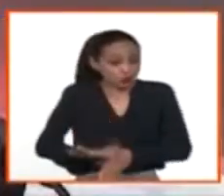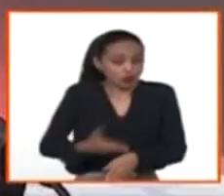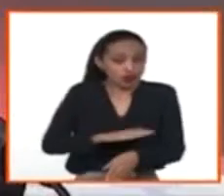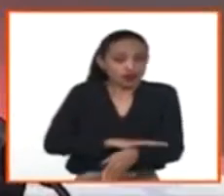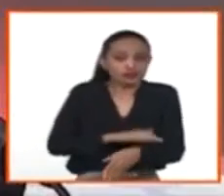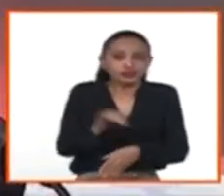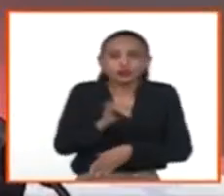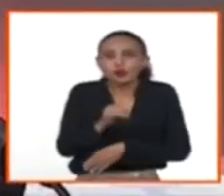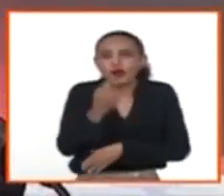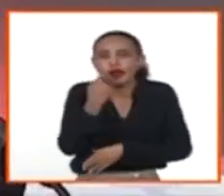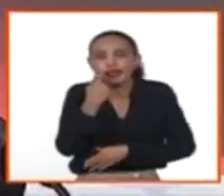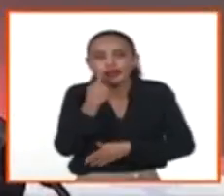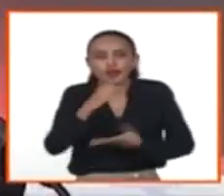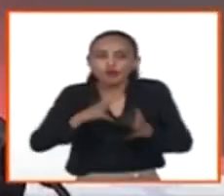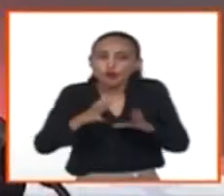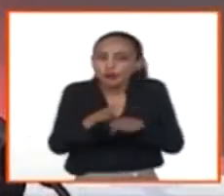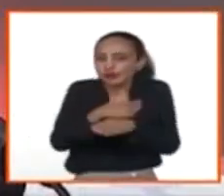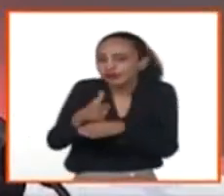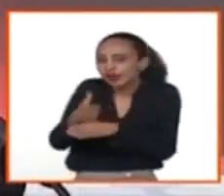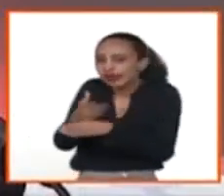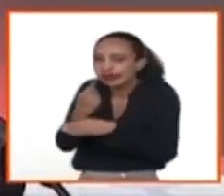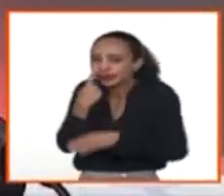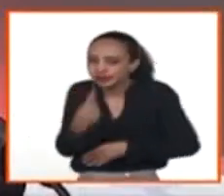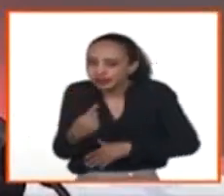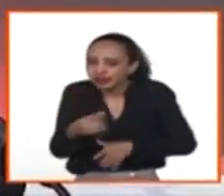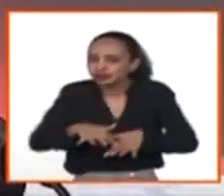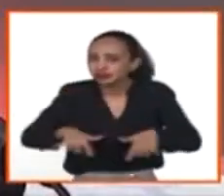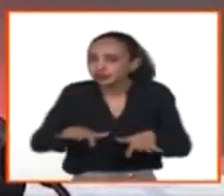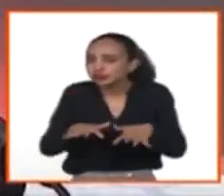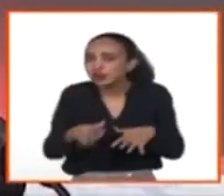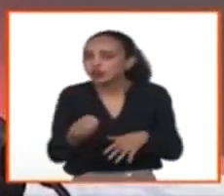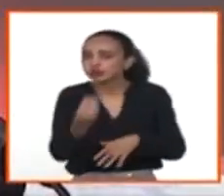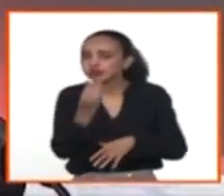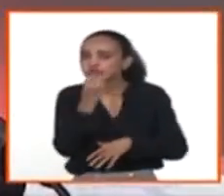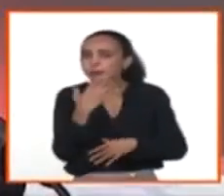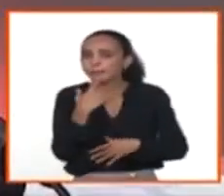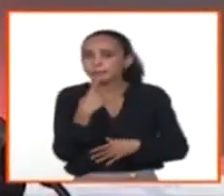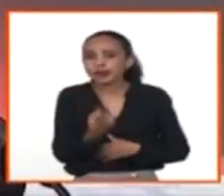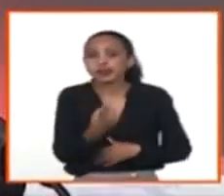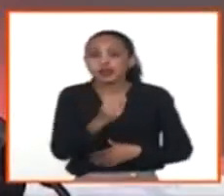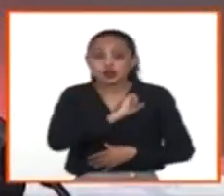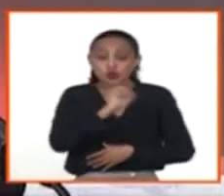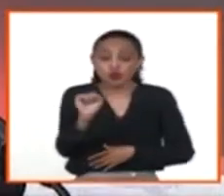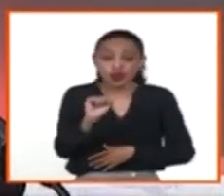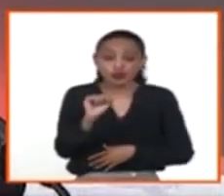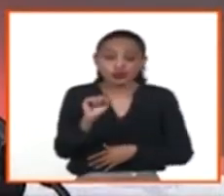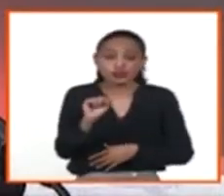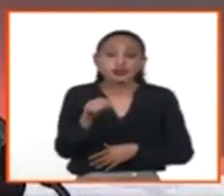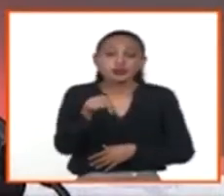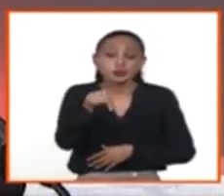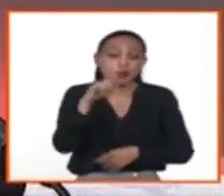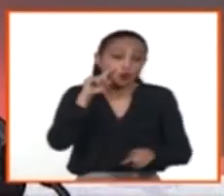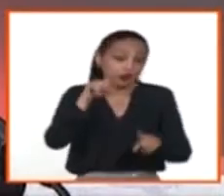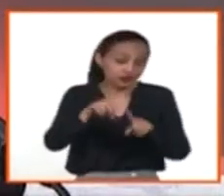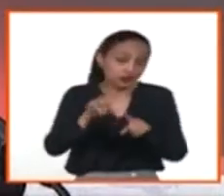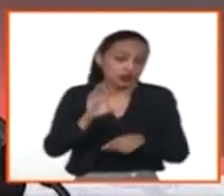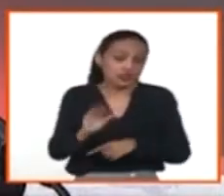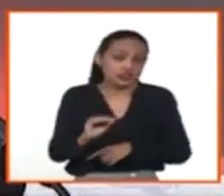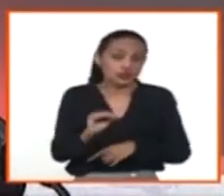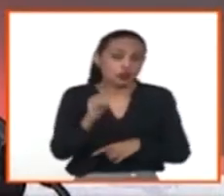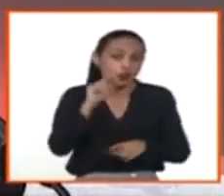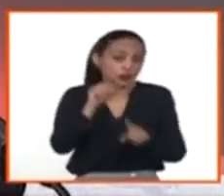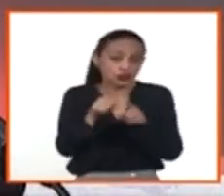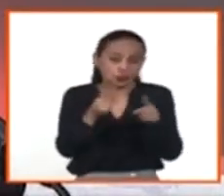miradas diferentes, ¿no?, esos criterios y por supuesto lograr el objetivo que Mayra decía al principio, o sea, el objetivo fundamental de la ley